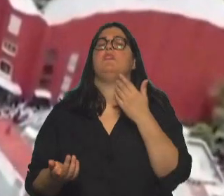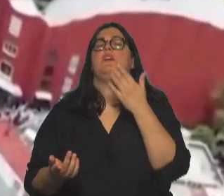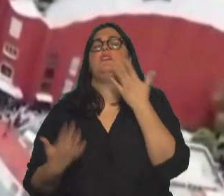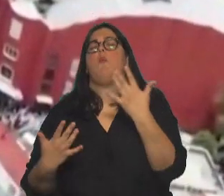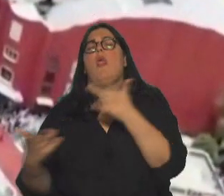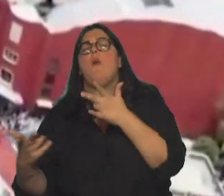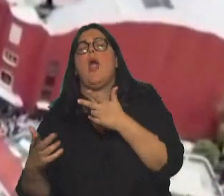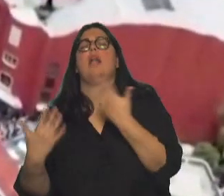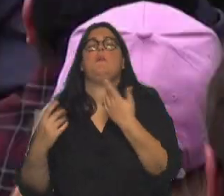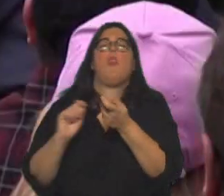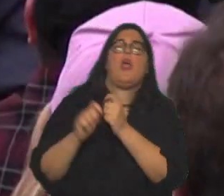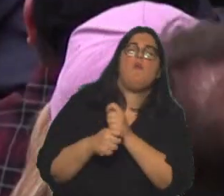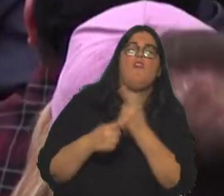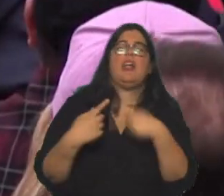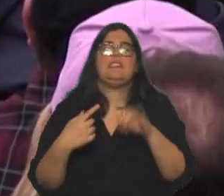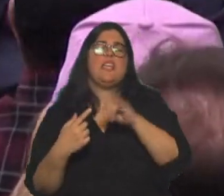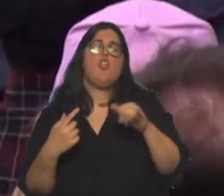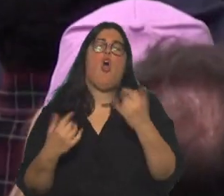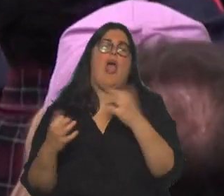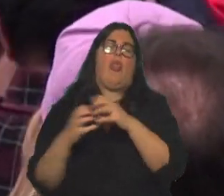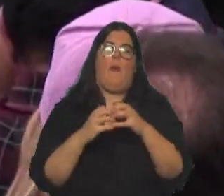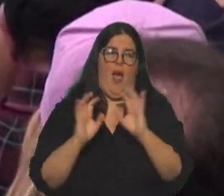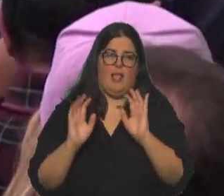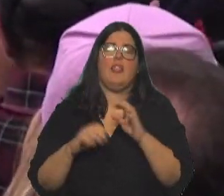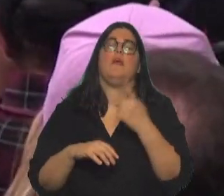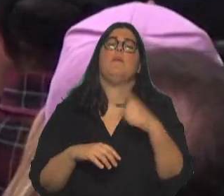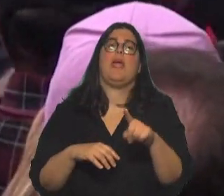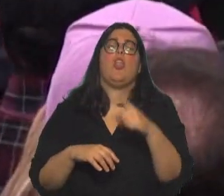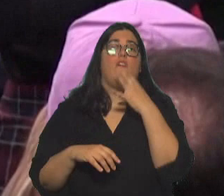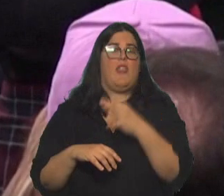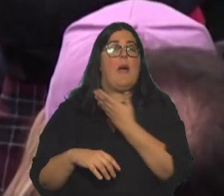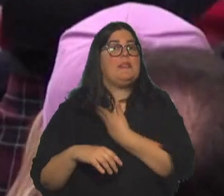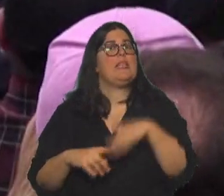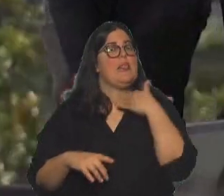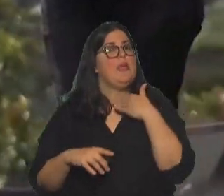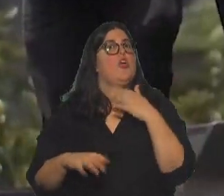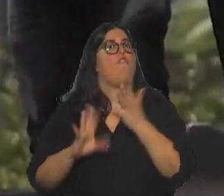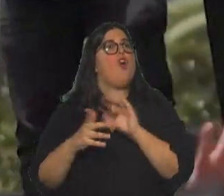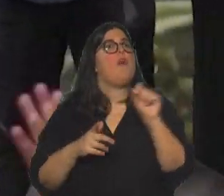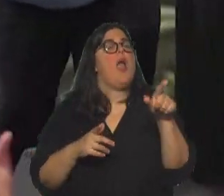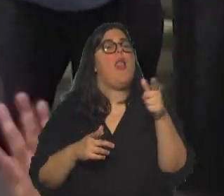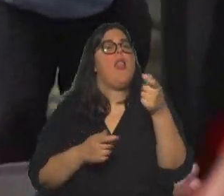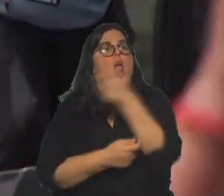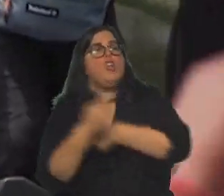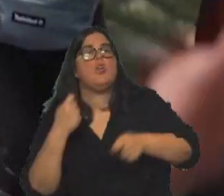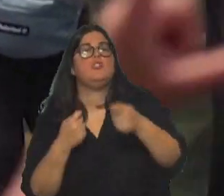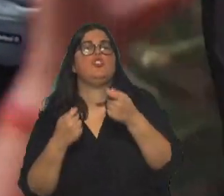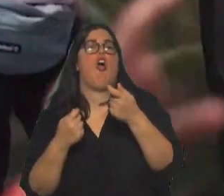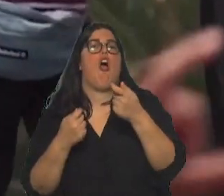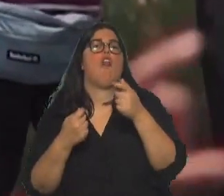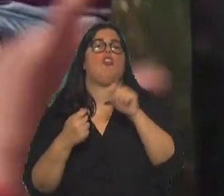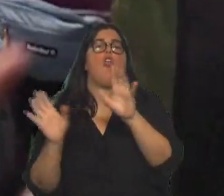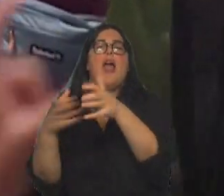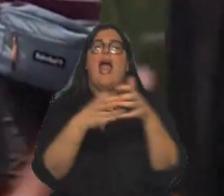se pudo hacer, qué no se pudo hacer. Es muy interesante cómo AMLO diseñó la tensión o las negociaciones con los cárteles